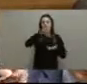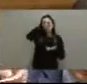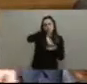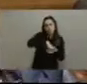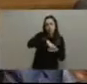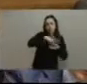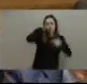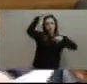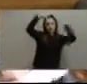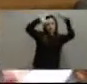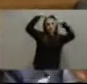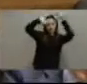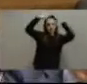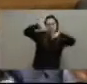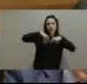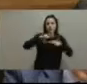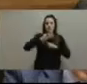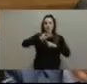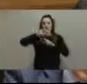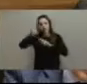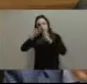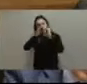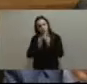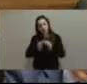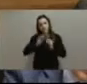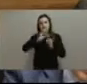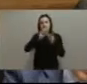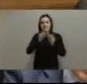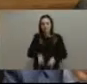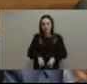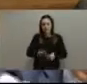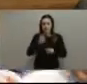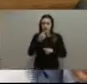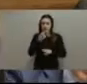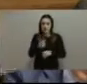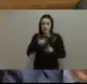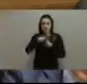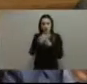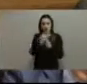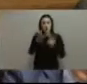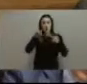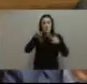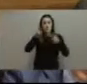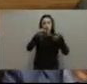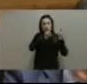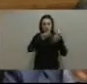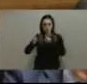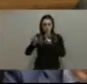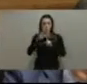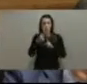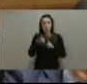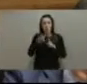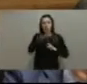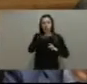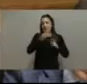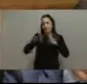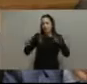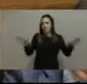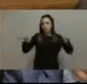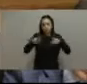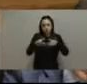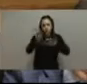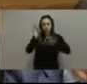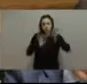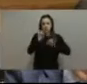sin repararse. Siquiera hablamos de la situación de los profesionales, de los profesores, con la tasa de interinidad más alta de España y con